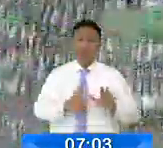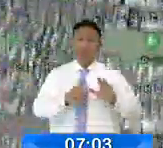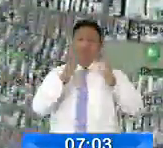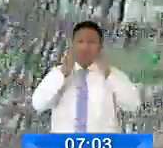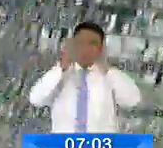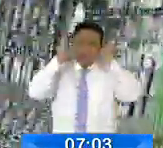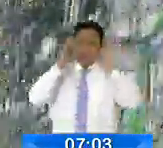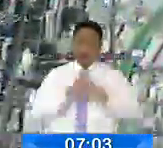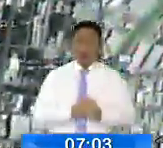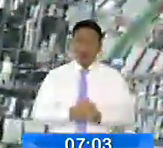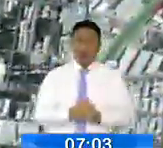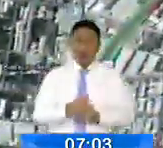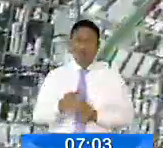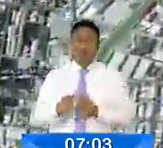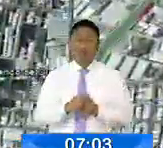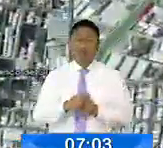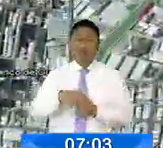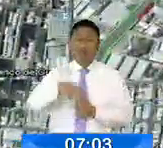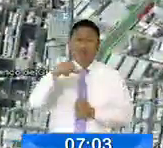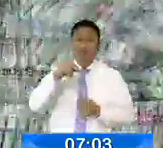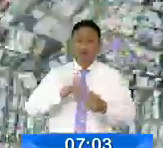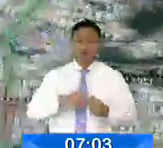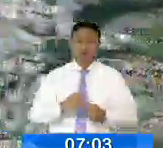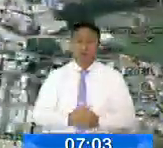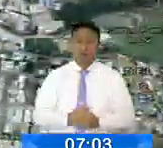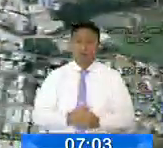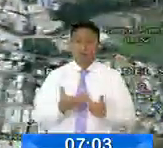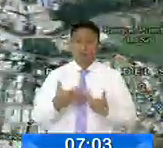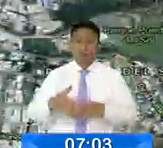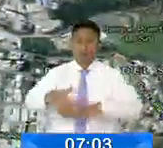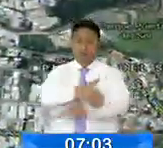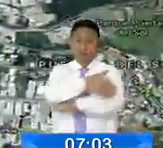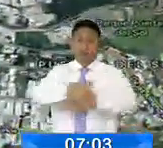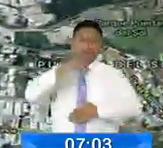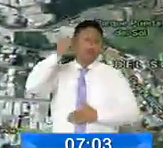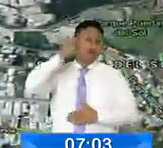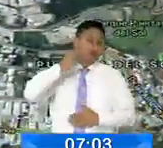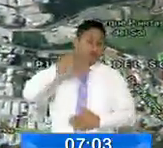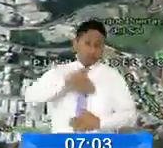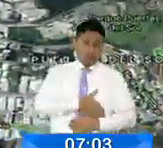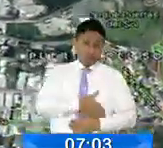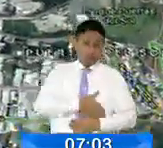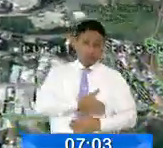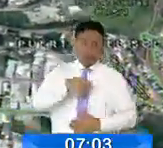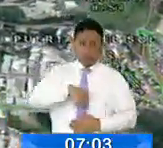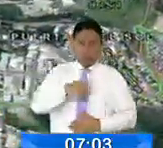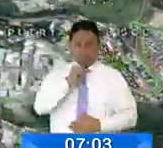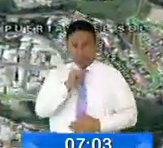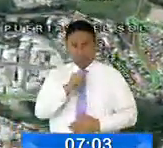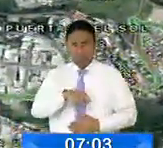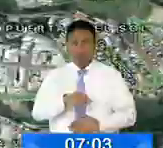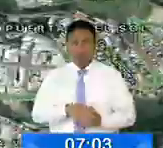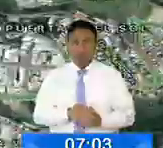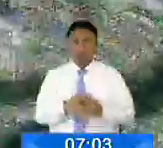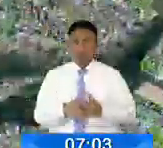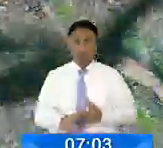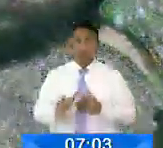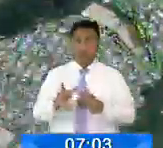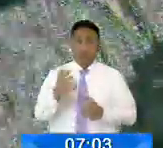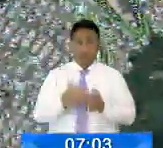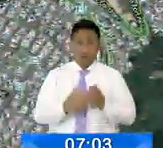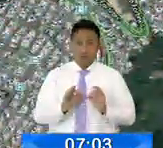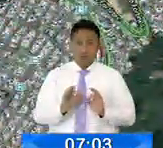ya del norte de la ciudad. Sobre la Simón Bolívar hay algún pico de tráfico, pero sí hay un